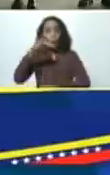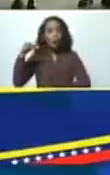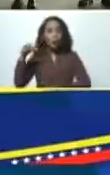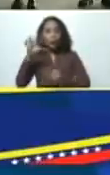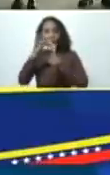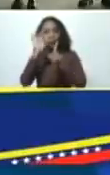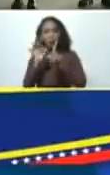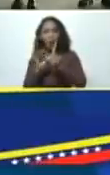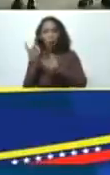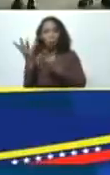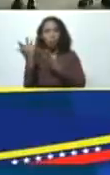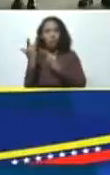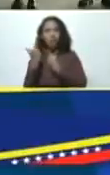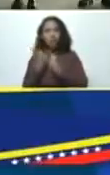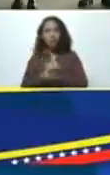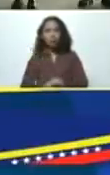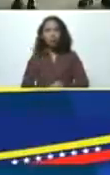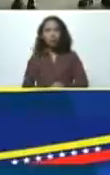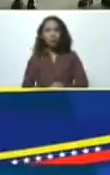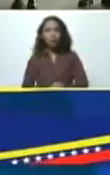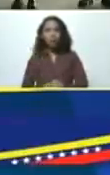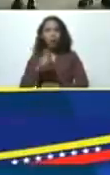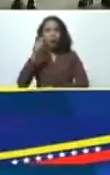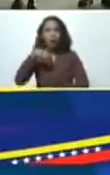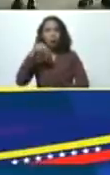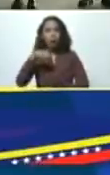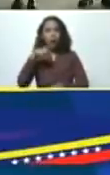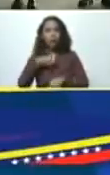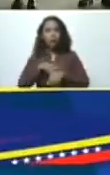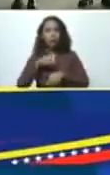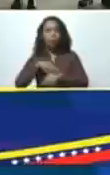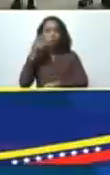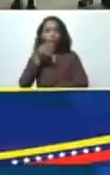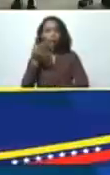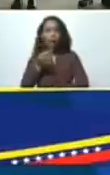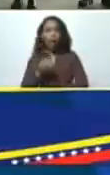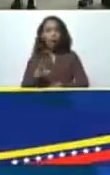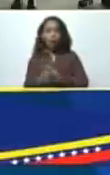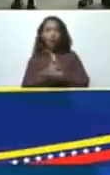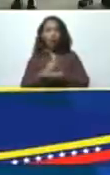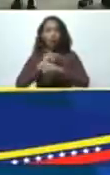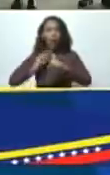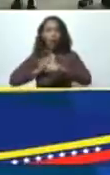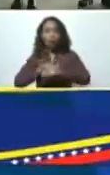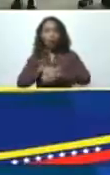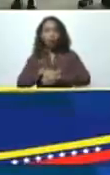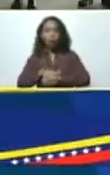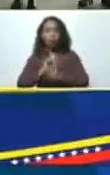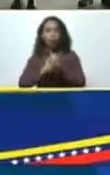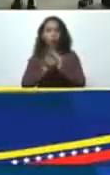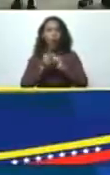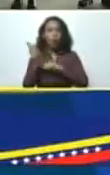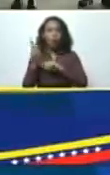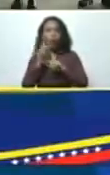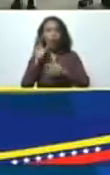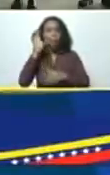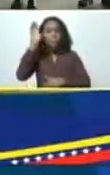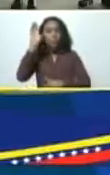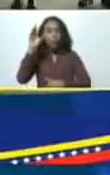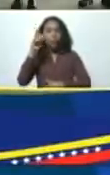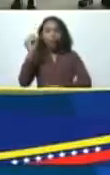me estaba diciendo aquí en tiempo real el gobernador Héctor Rodríguez para cambiar ese patrón de